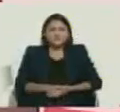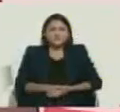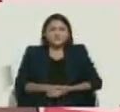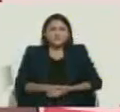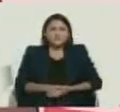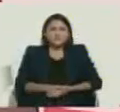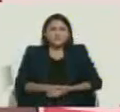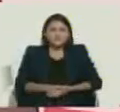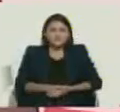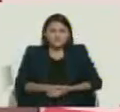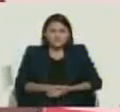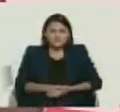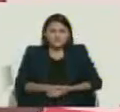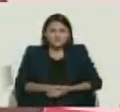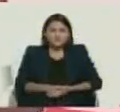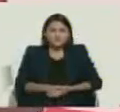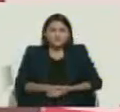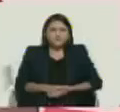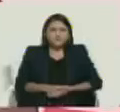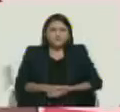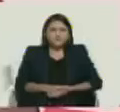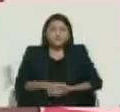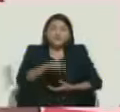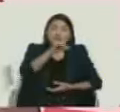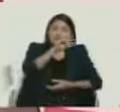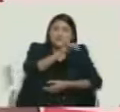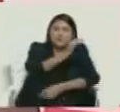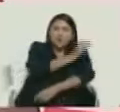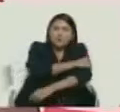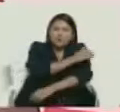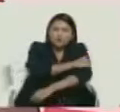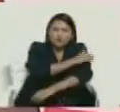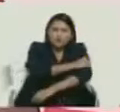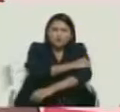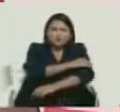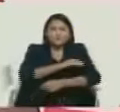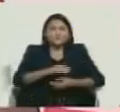Alacranes. Desde sectores opositores.